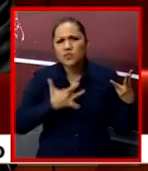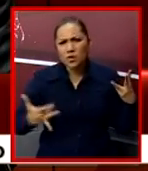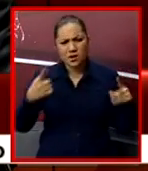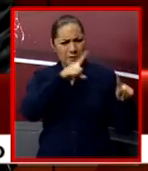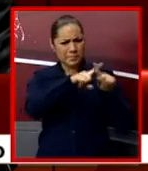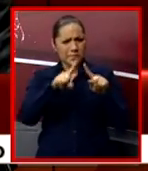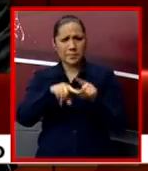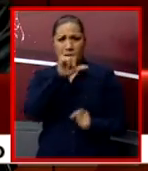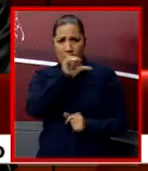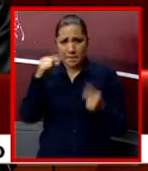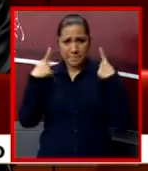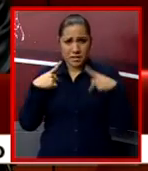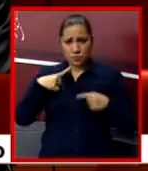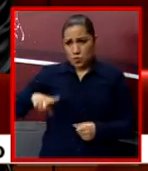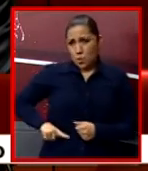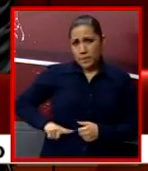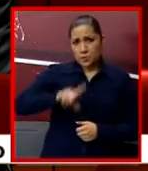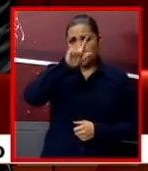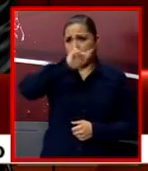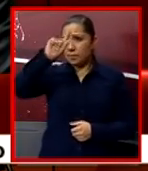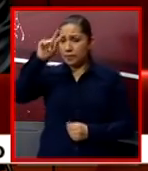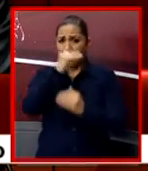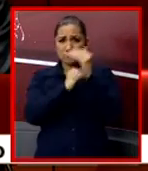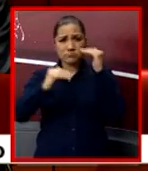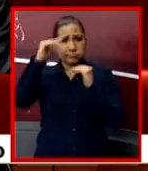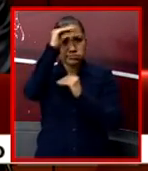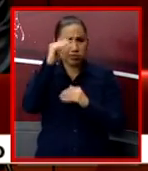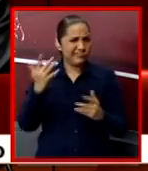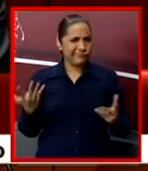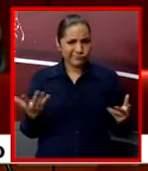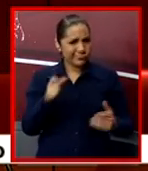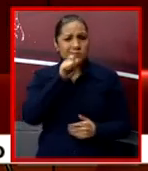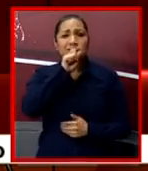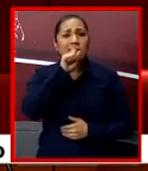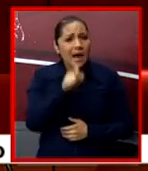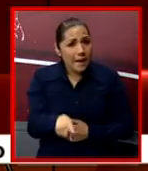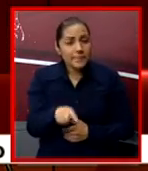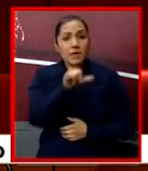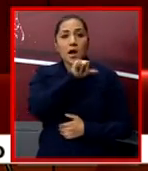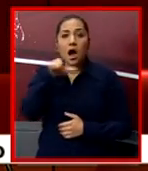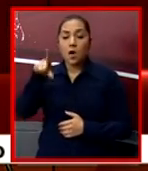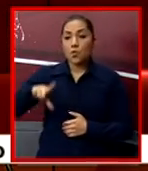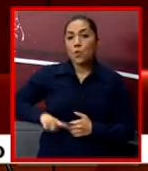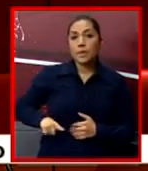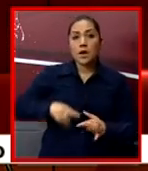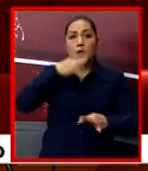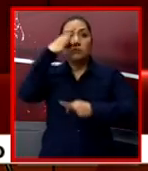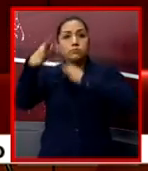funcionarios y sobre todo, eliminar los gastos de publicidad